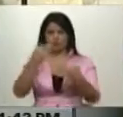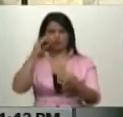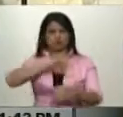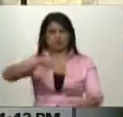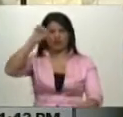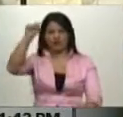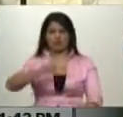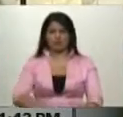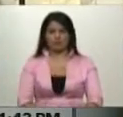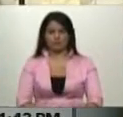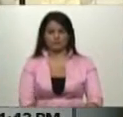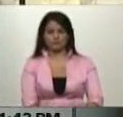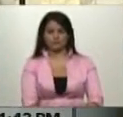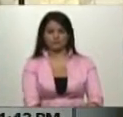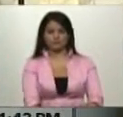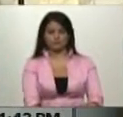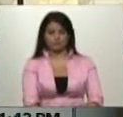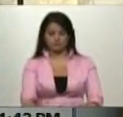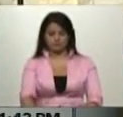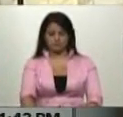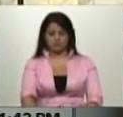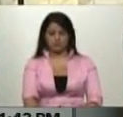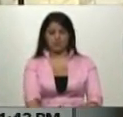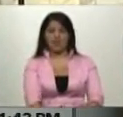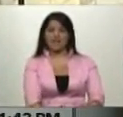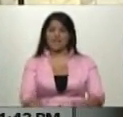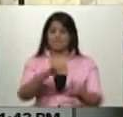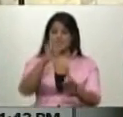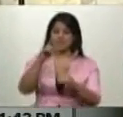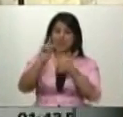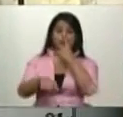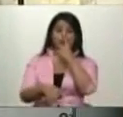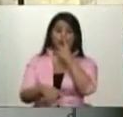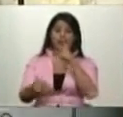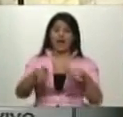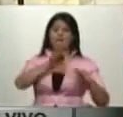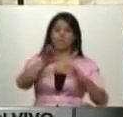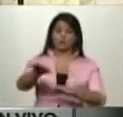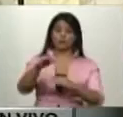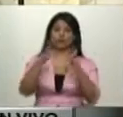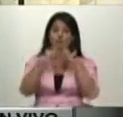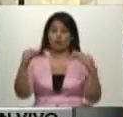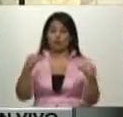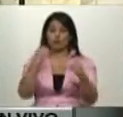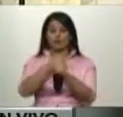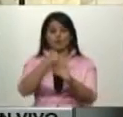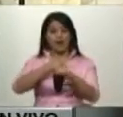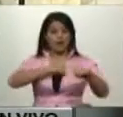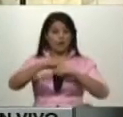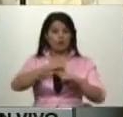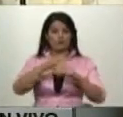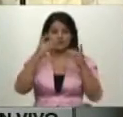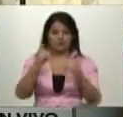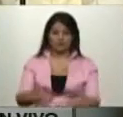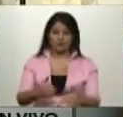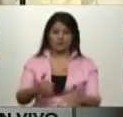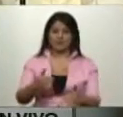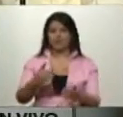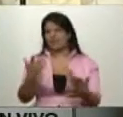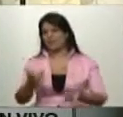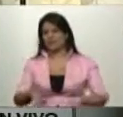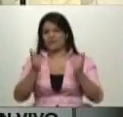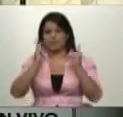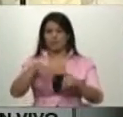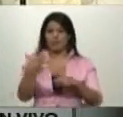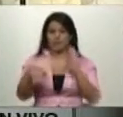socialismo. De igual forma, es importante agradecer y respaldar todas las medidas que se están tomando, porque no solo garantiza